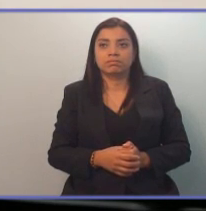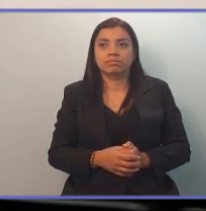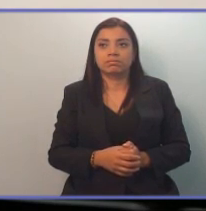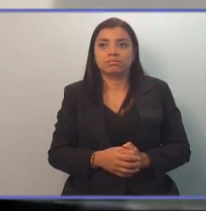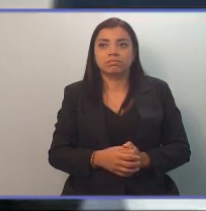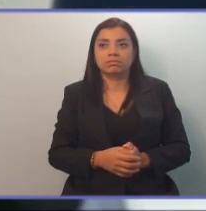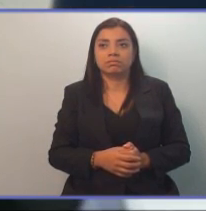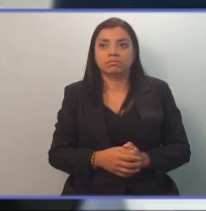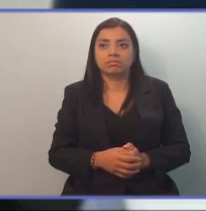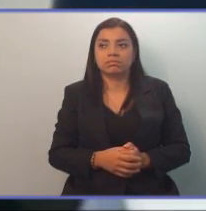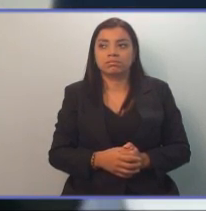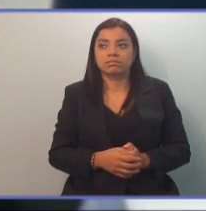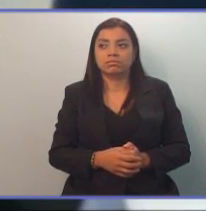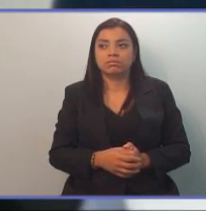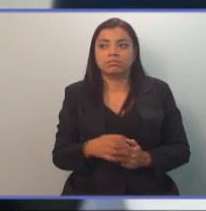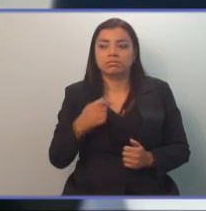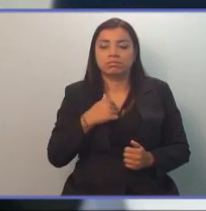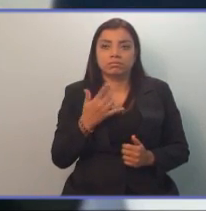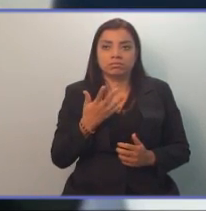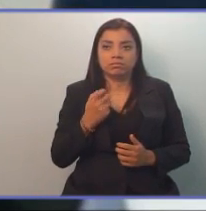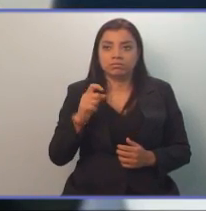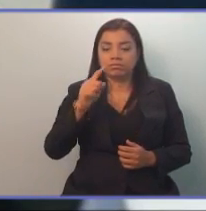Yo quisiera preguntarle